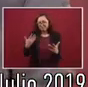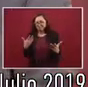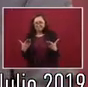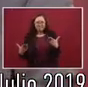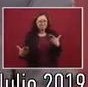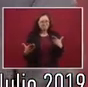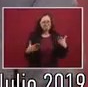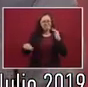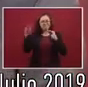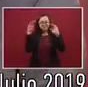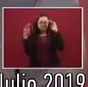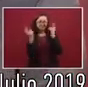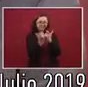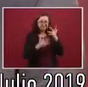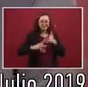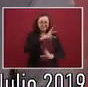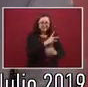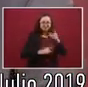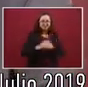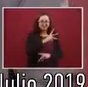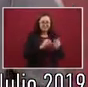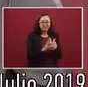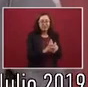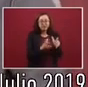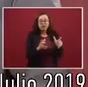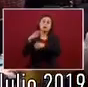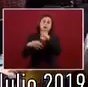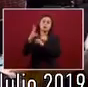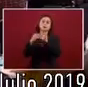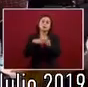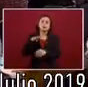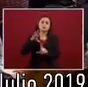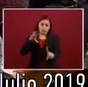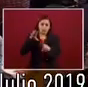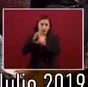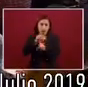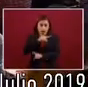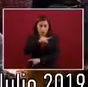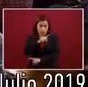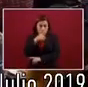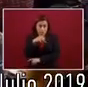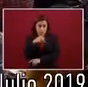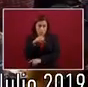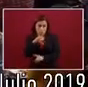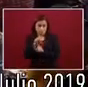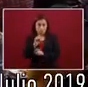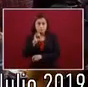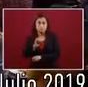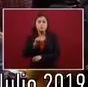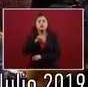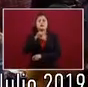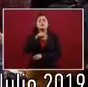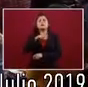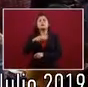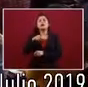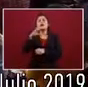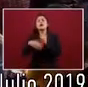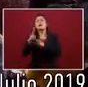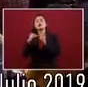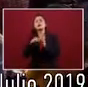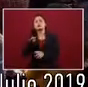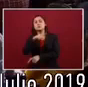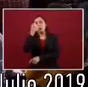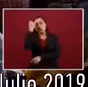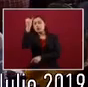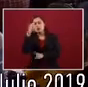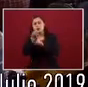crecimiento que estamos proyectando es 4%. ¿Cuál sería su pronóstico de crecimiento justamente para cuando termine 2019? Sigue siendo el